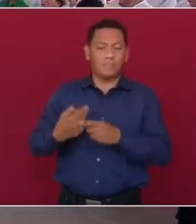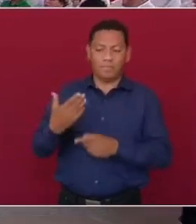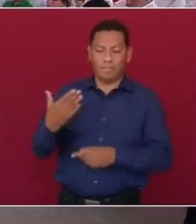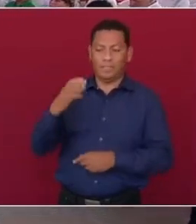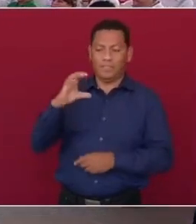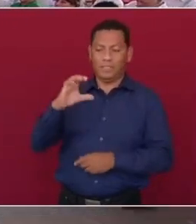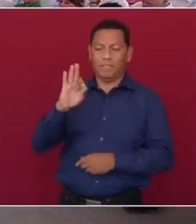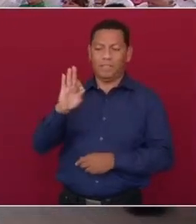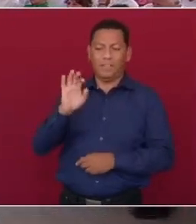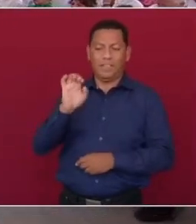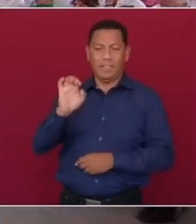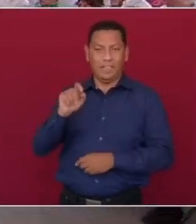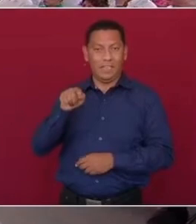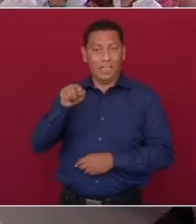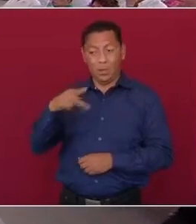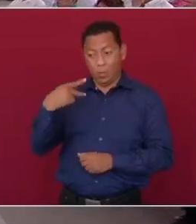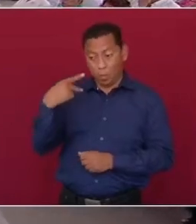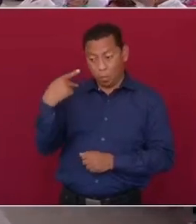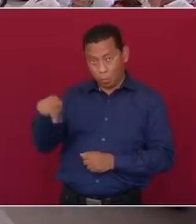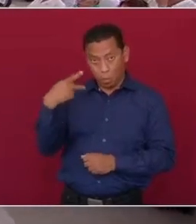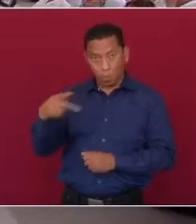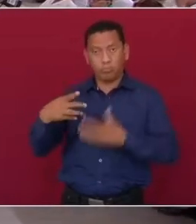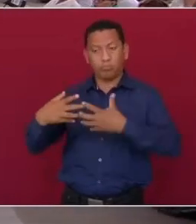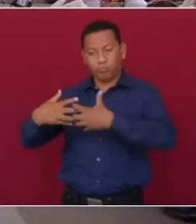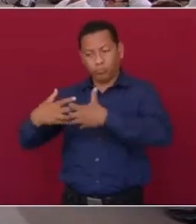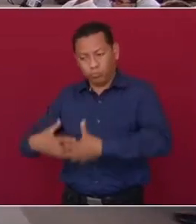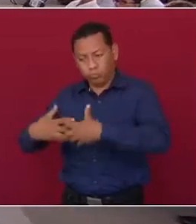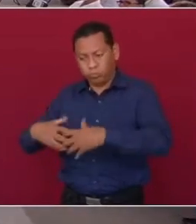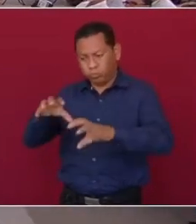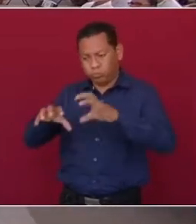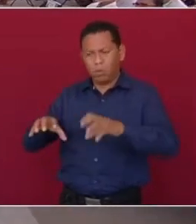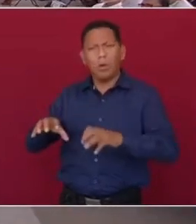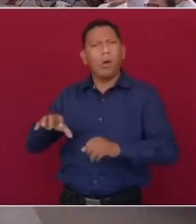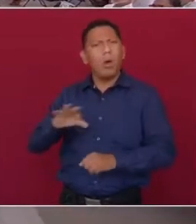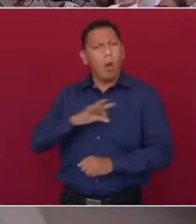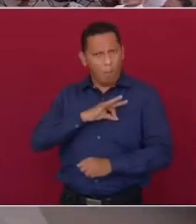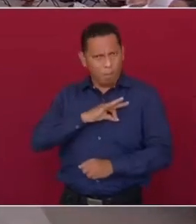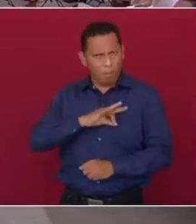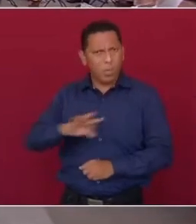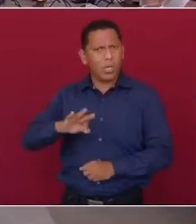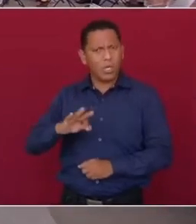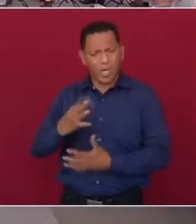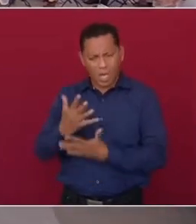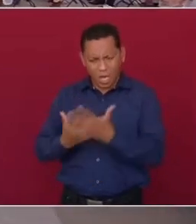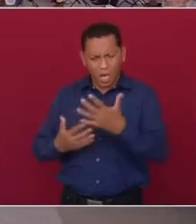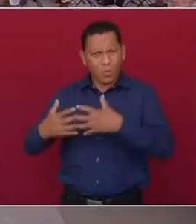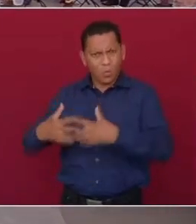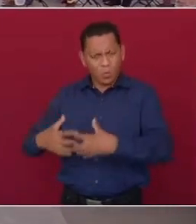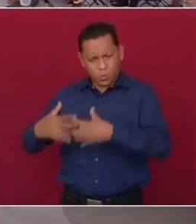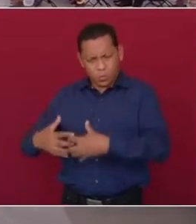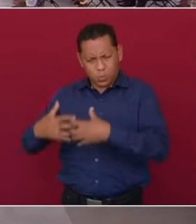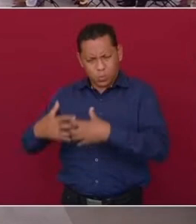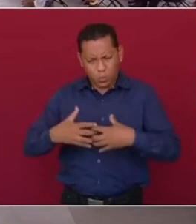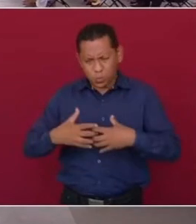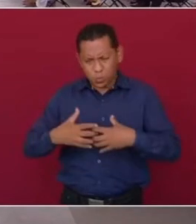y que las plantas de la Comisión Federal de Electricidad pueden operar a toda su